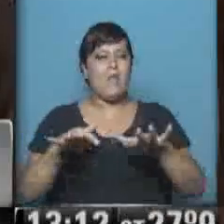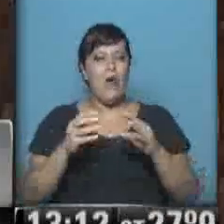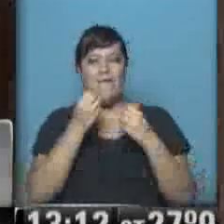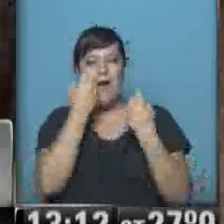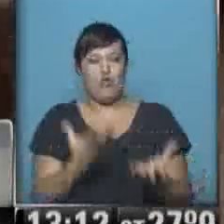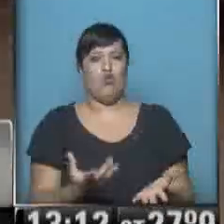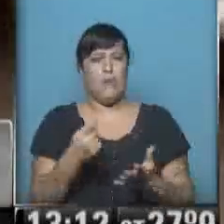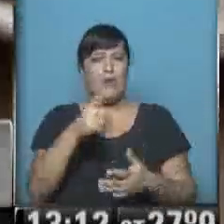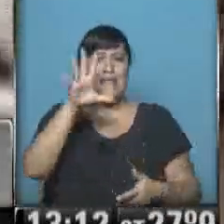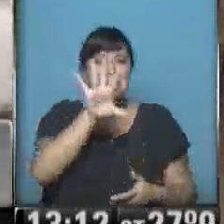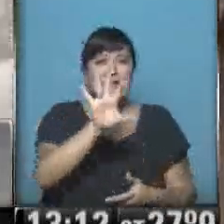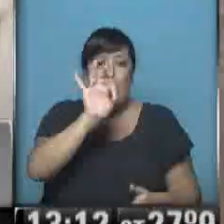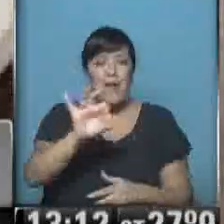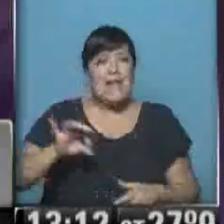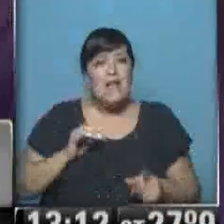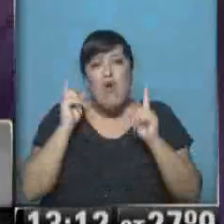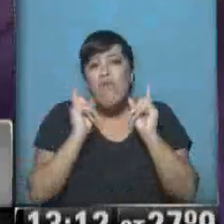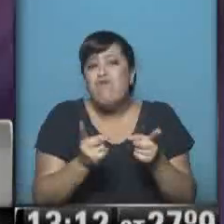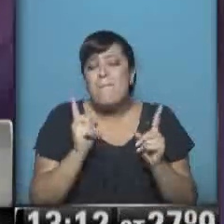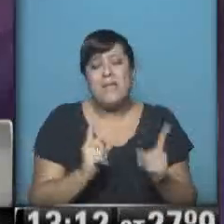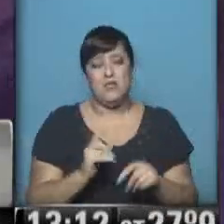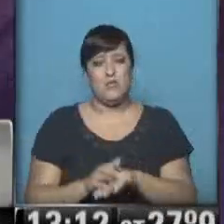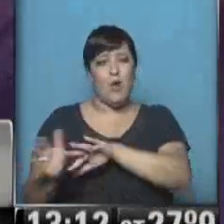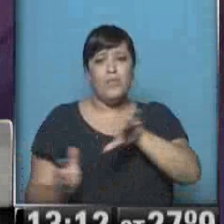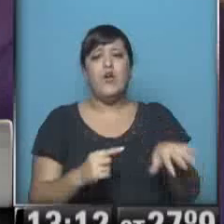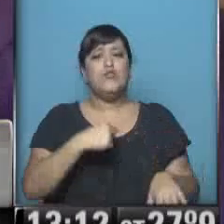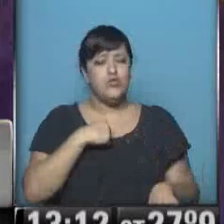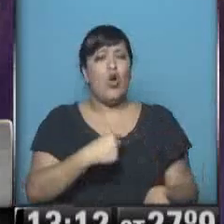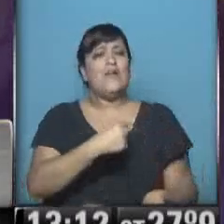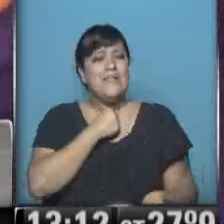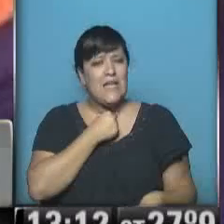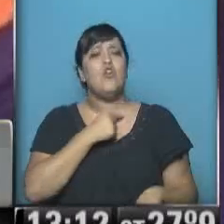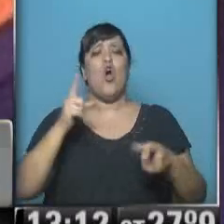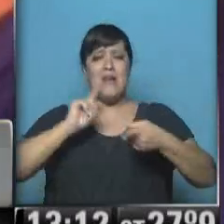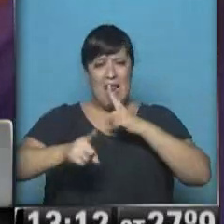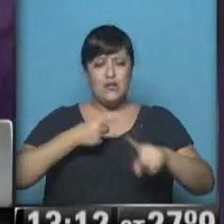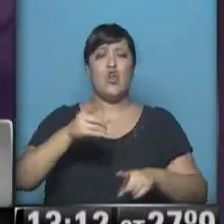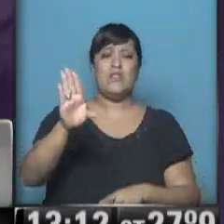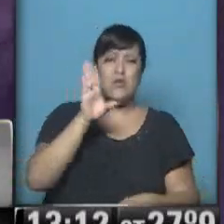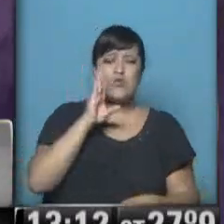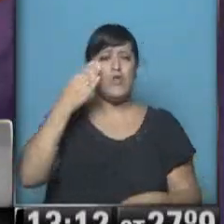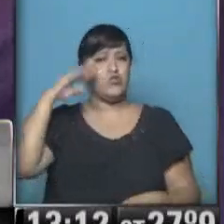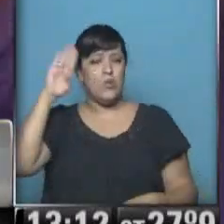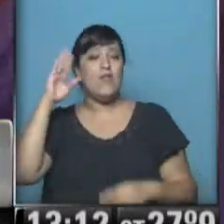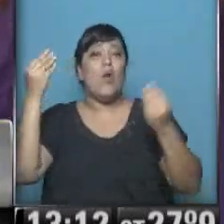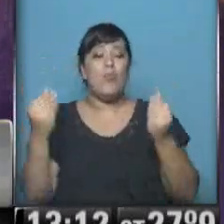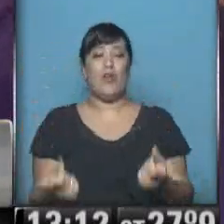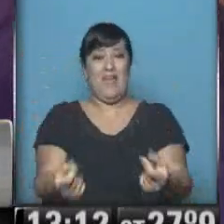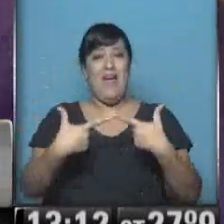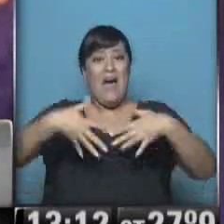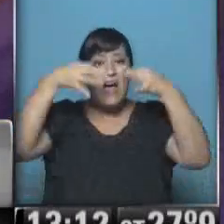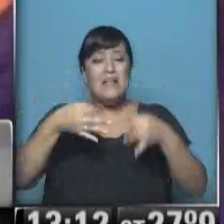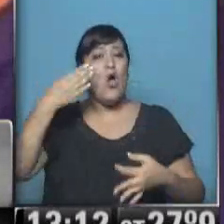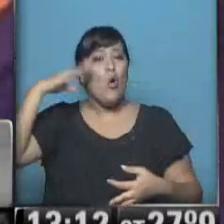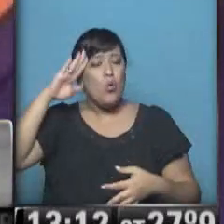años trabado en el mismo lugar. Yo quiero que haya relaciones entre Cuba y los Estados Unidos, porque eso garantiza que Cuba va a